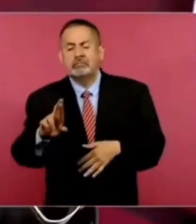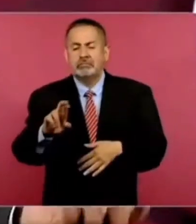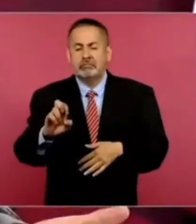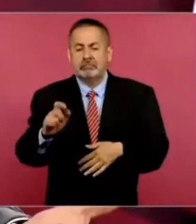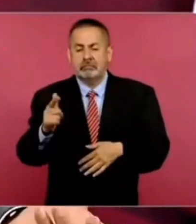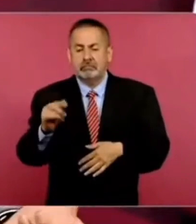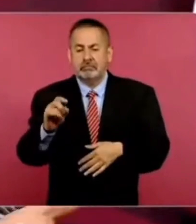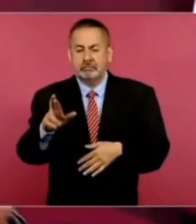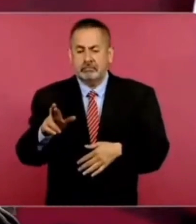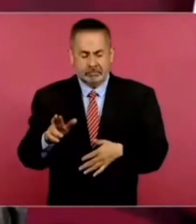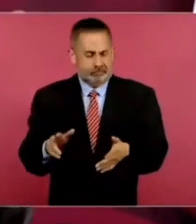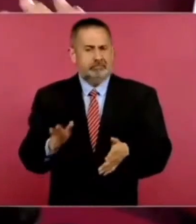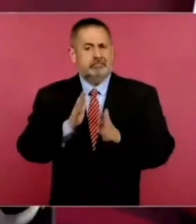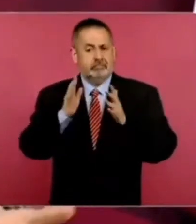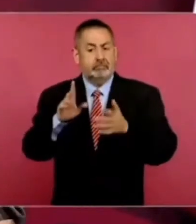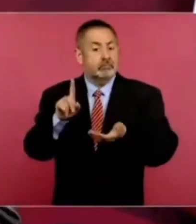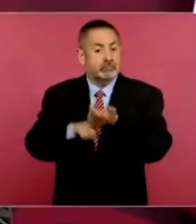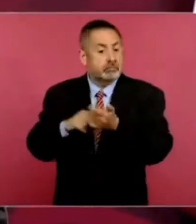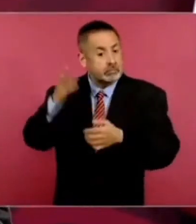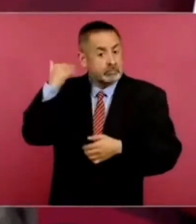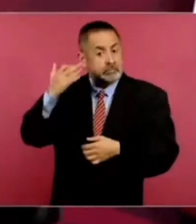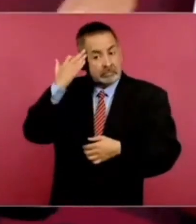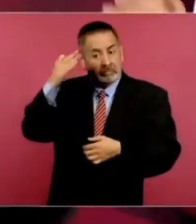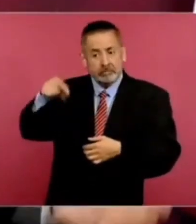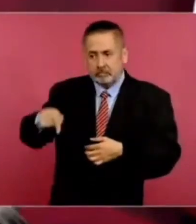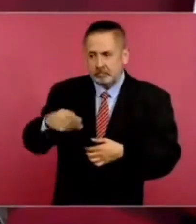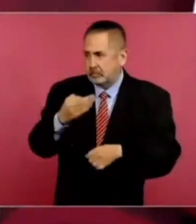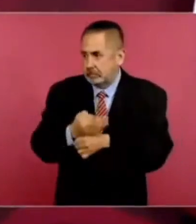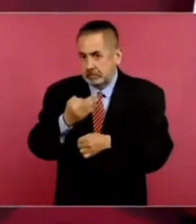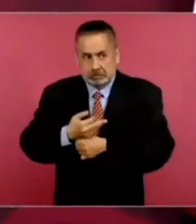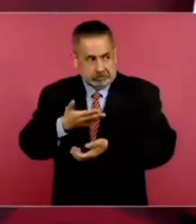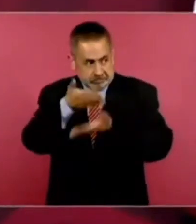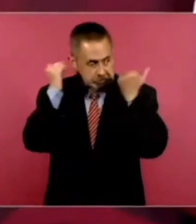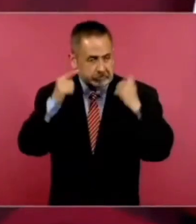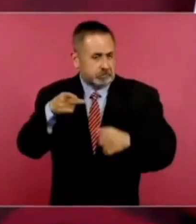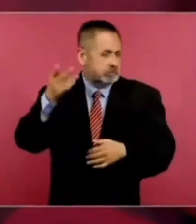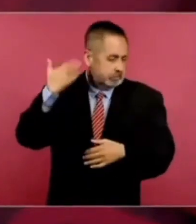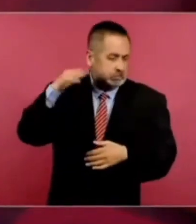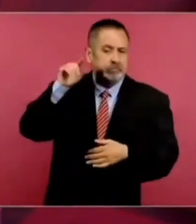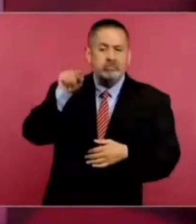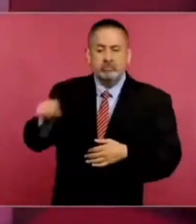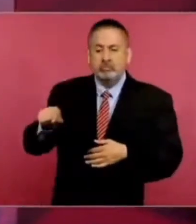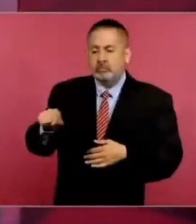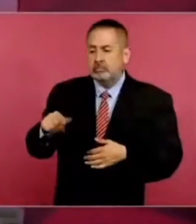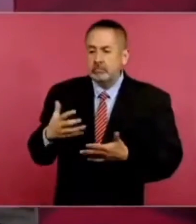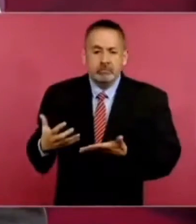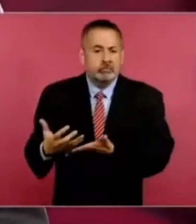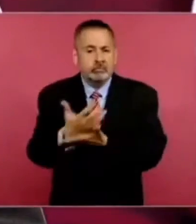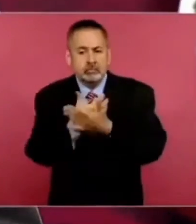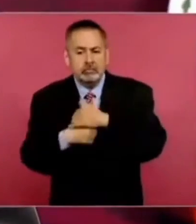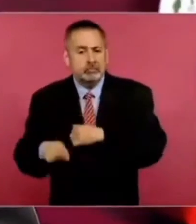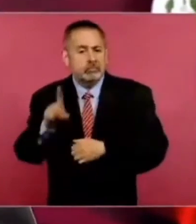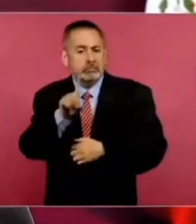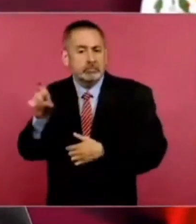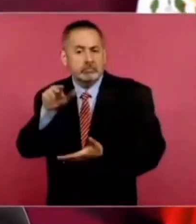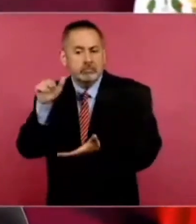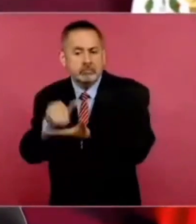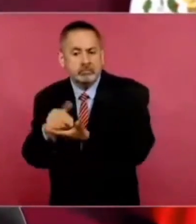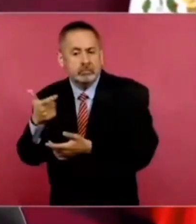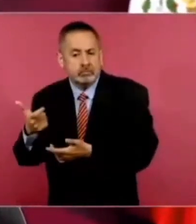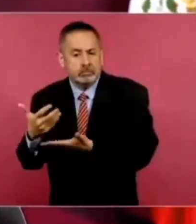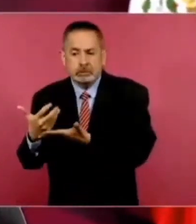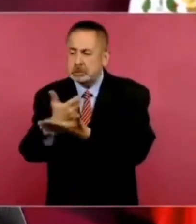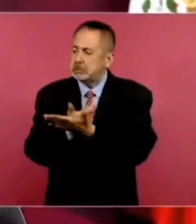Porque un regidor ganaba entonces, no sé ahora cuánto, como 100,000 pesos.